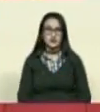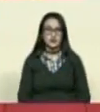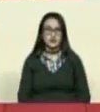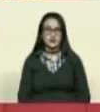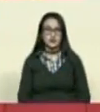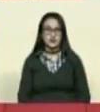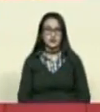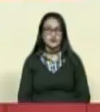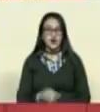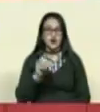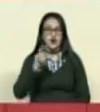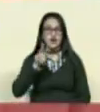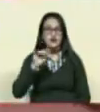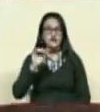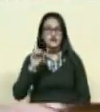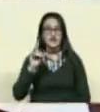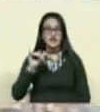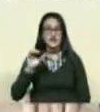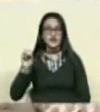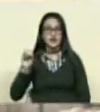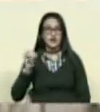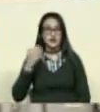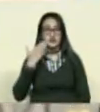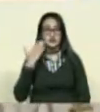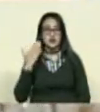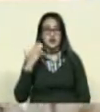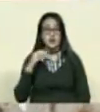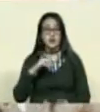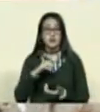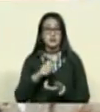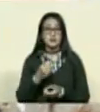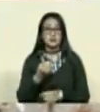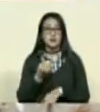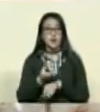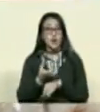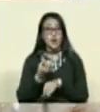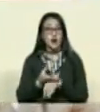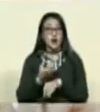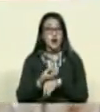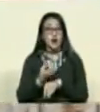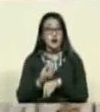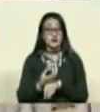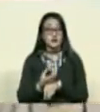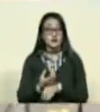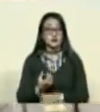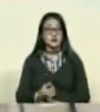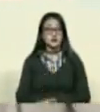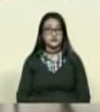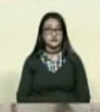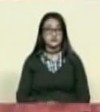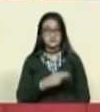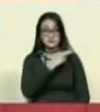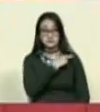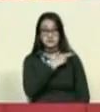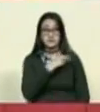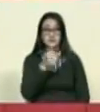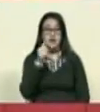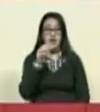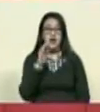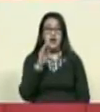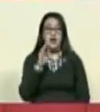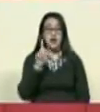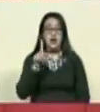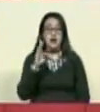División Ovidio Delgado Ramírez, Monagas. Correcto. General de División Alberto